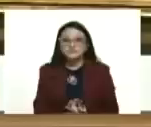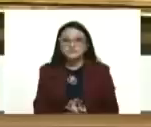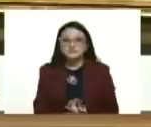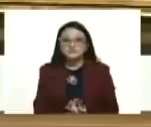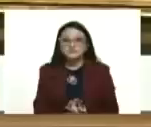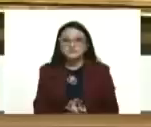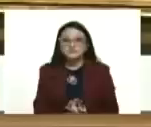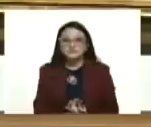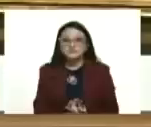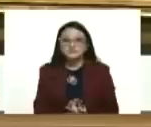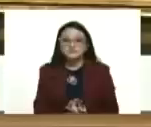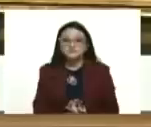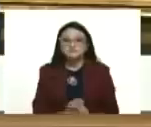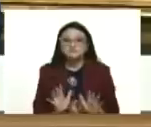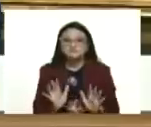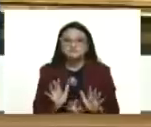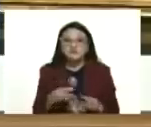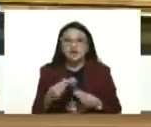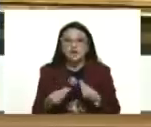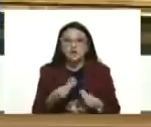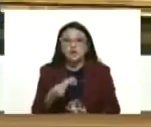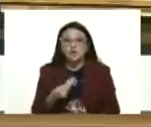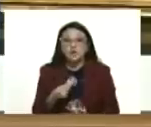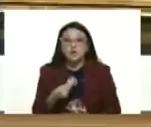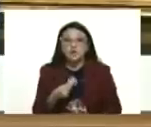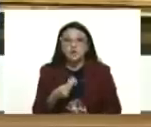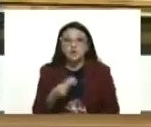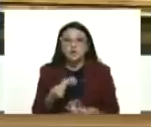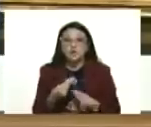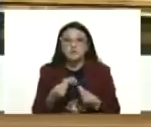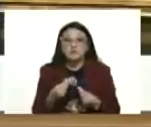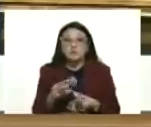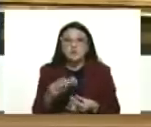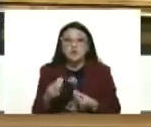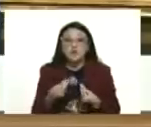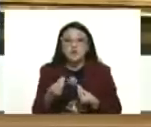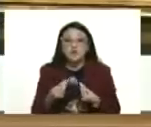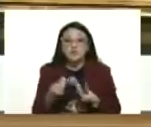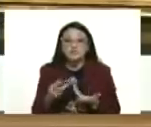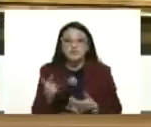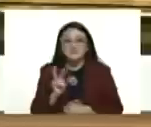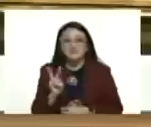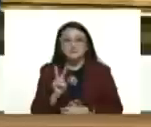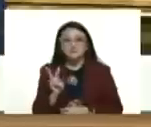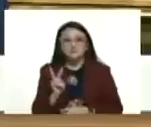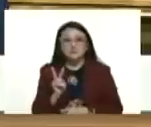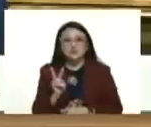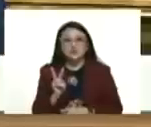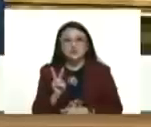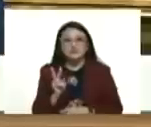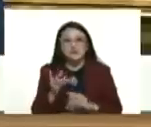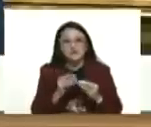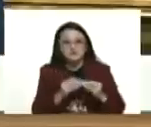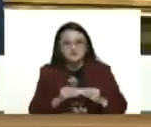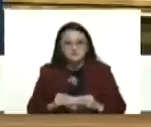Entonces, ¿cómo hace la República Bolivariana de Venezuela para reparar al